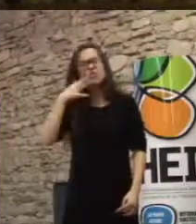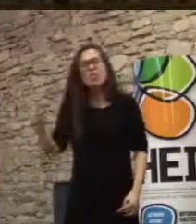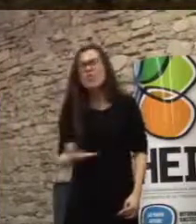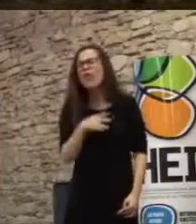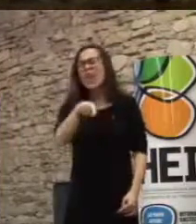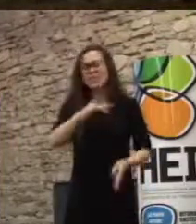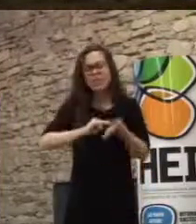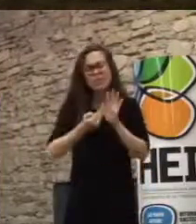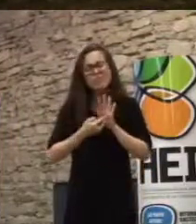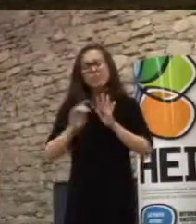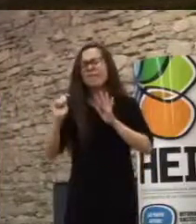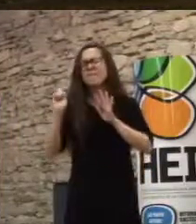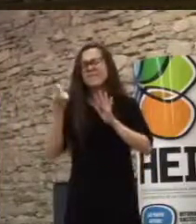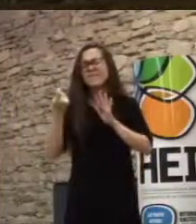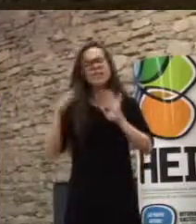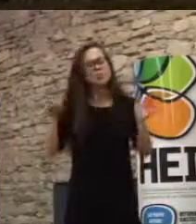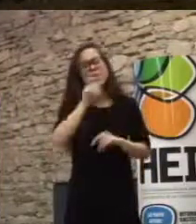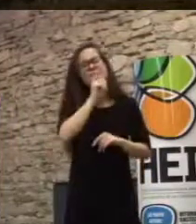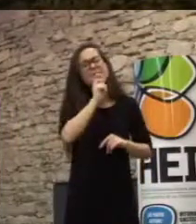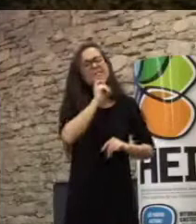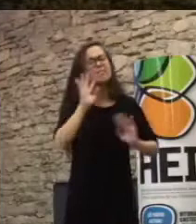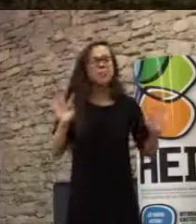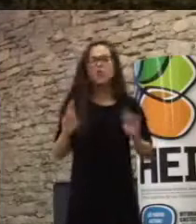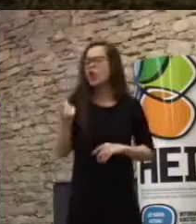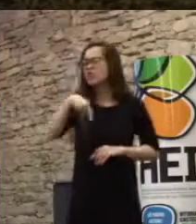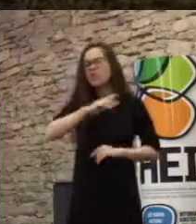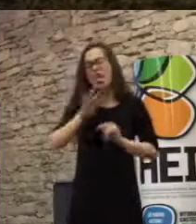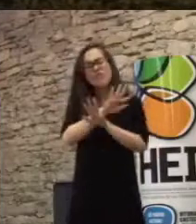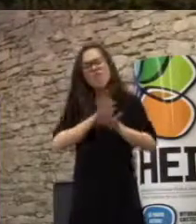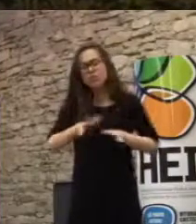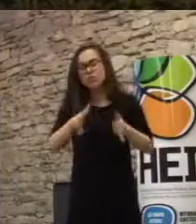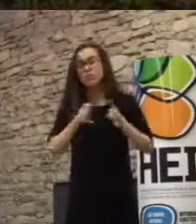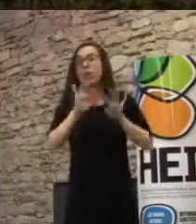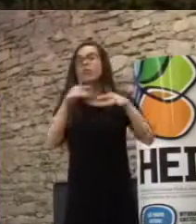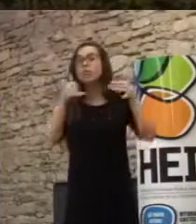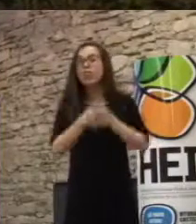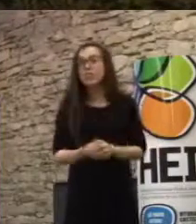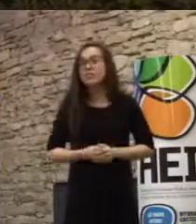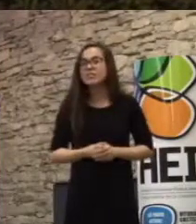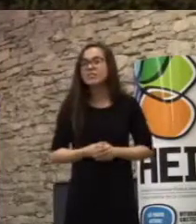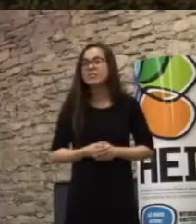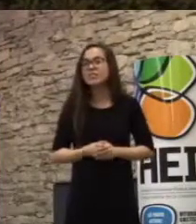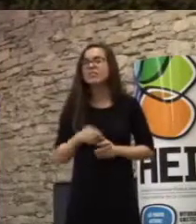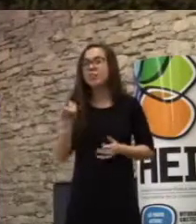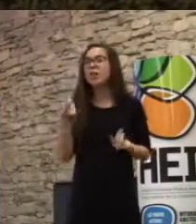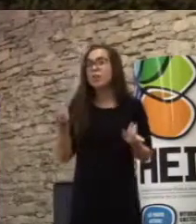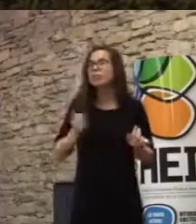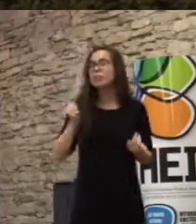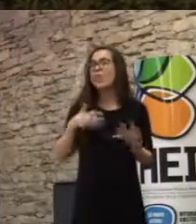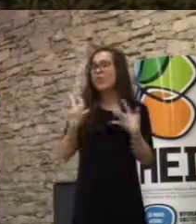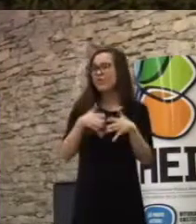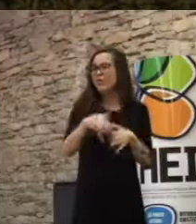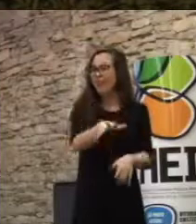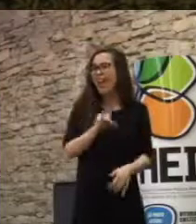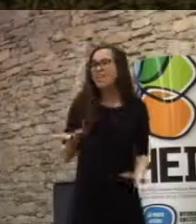esta es victoria pero seguro que no sacamos hacia adelante seguro que sí y entonces qué estás haciendo más posibilidades de que eso funcione si